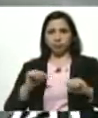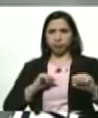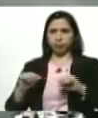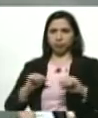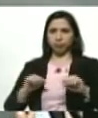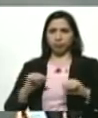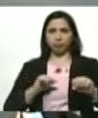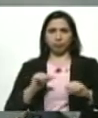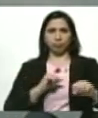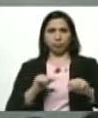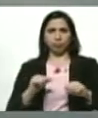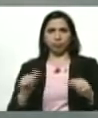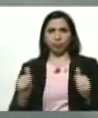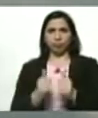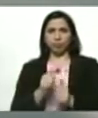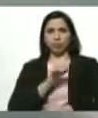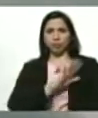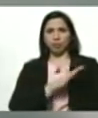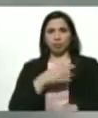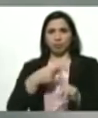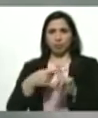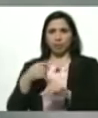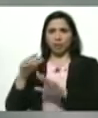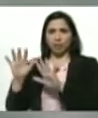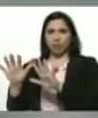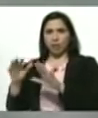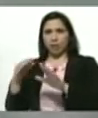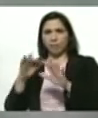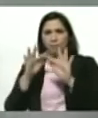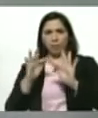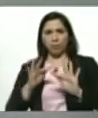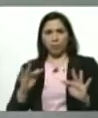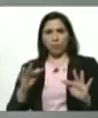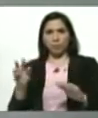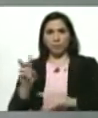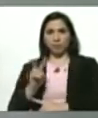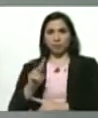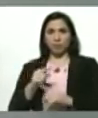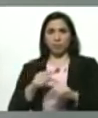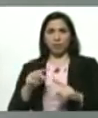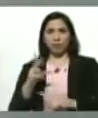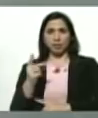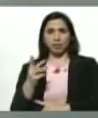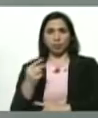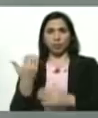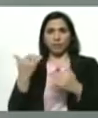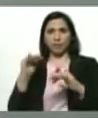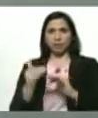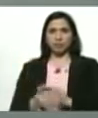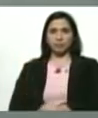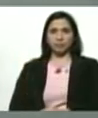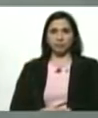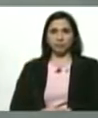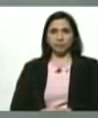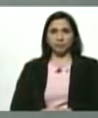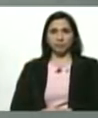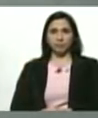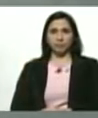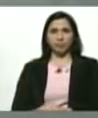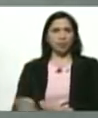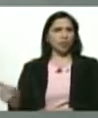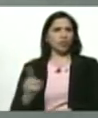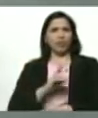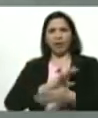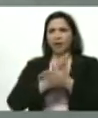con el 5 + 10 que es el modelo venezolano para esta segunda fase no es que se